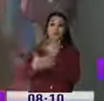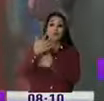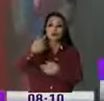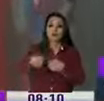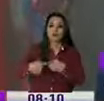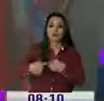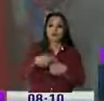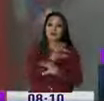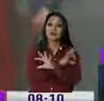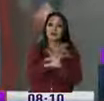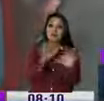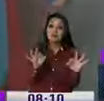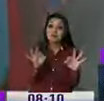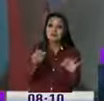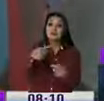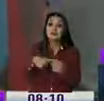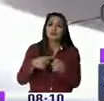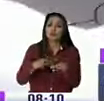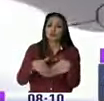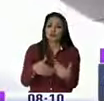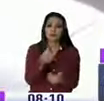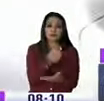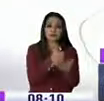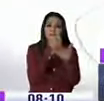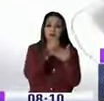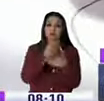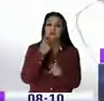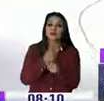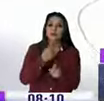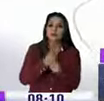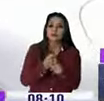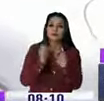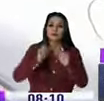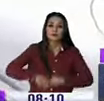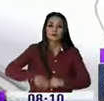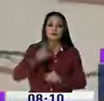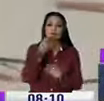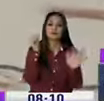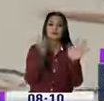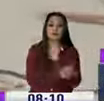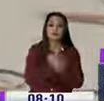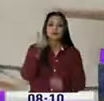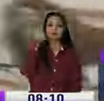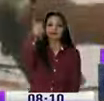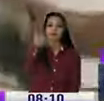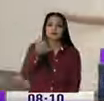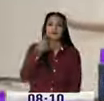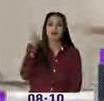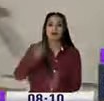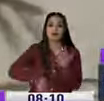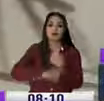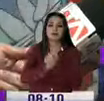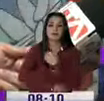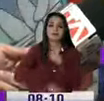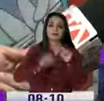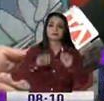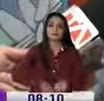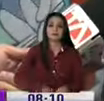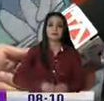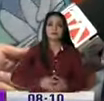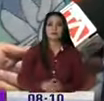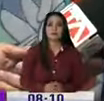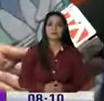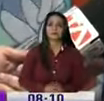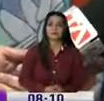Quito, la ayuda de sus habitantes es fundamental, por lo que se aperturará un mecanismo de denuncia a fin de sancionar este mal hábito. Que es el